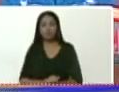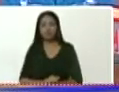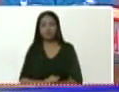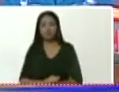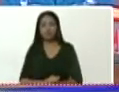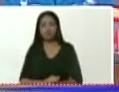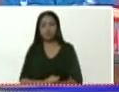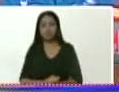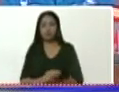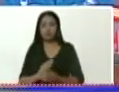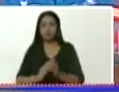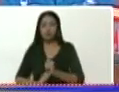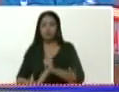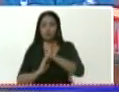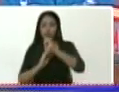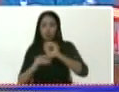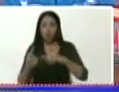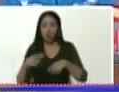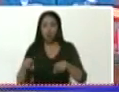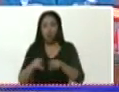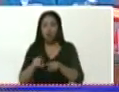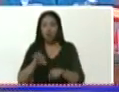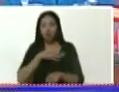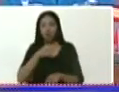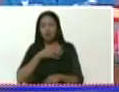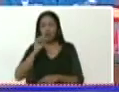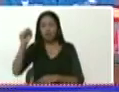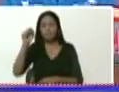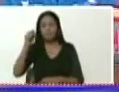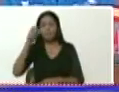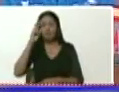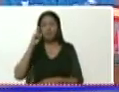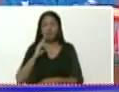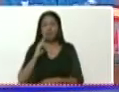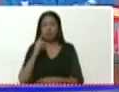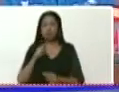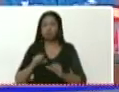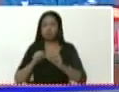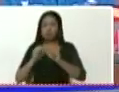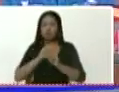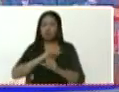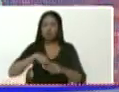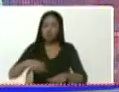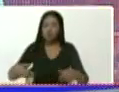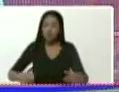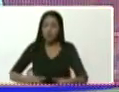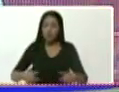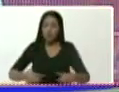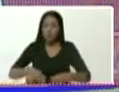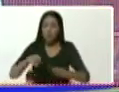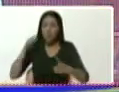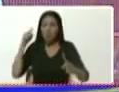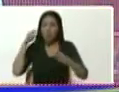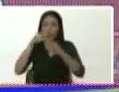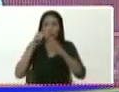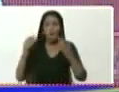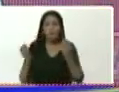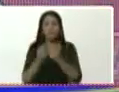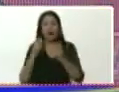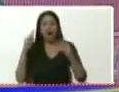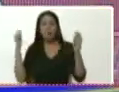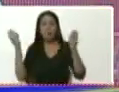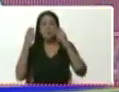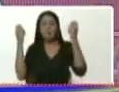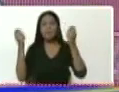la vía del socialismo bolivariano. Perseverar en el rumbo, en el camino